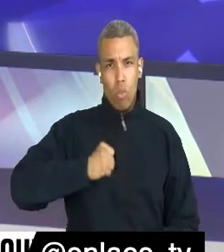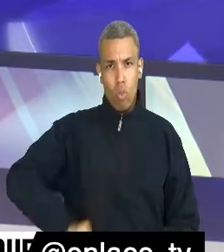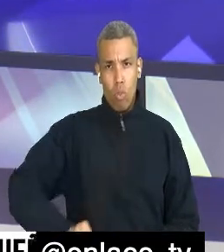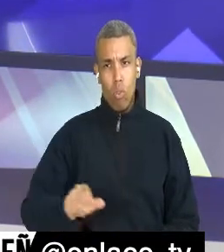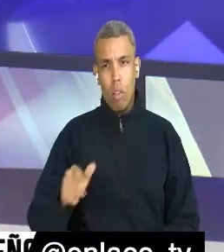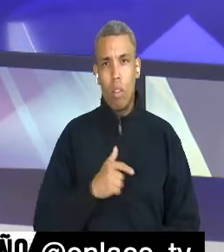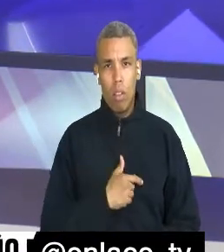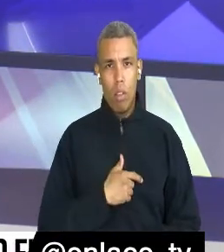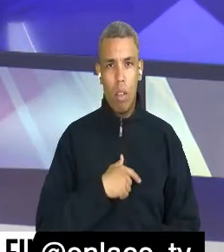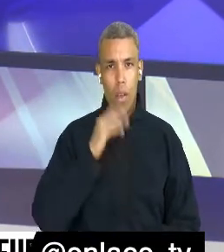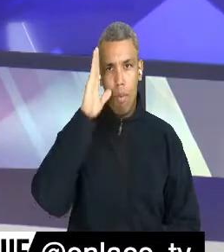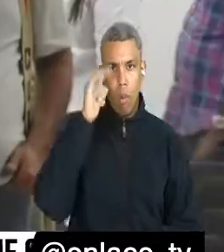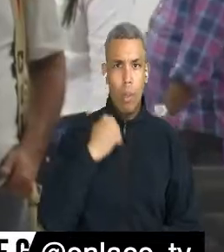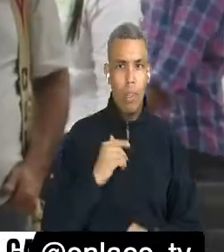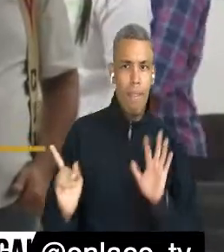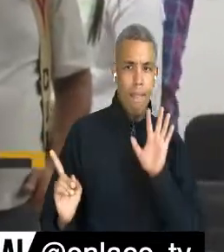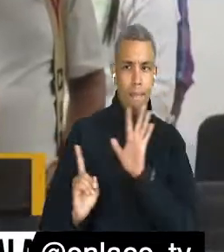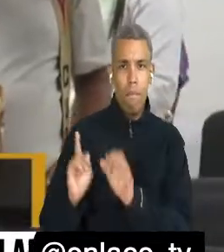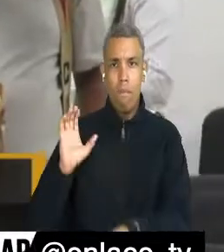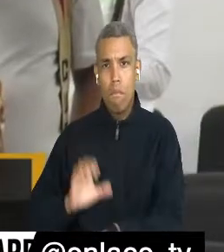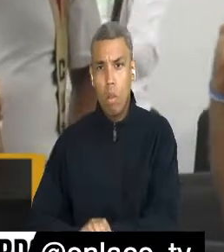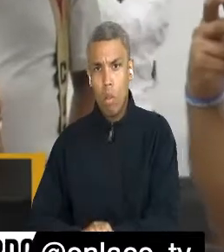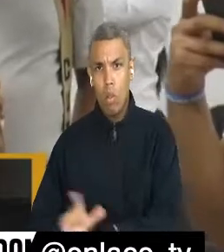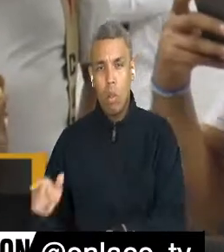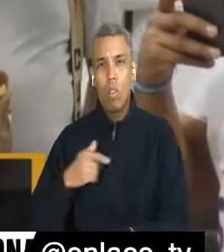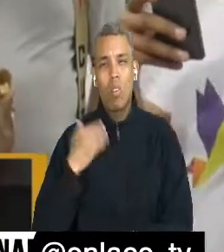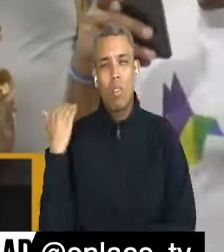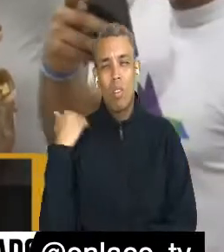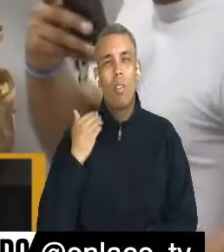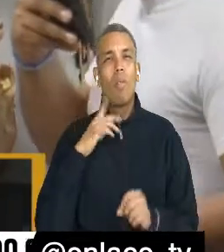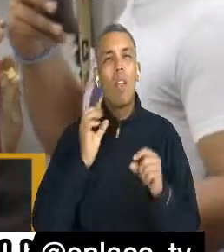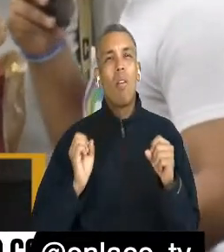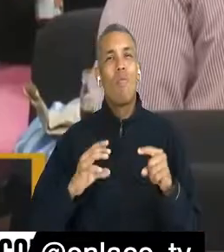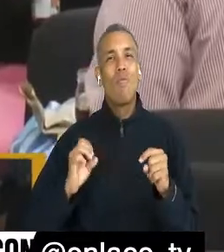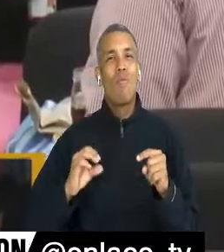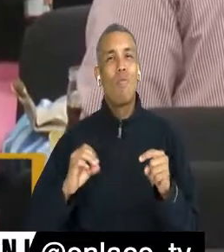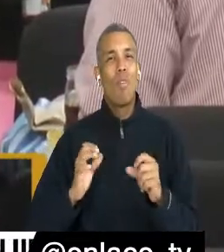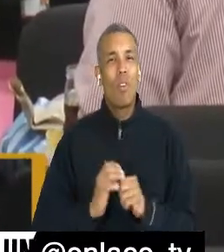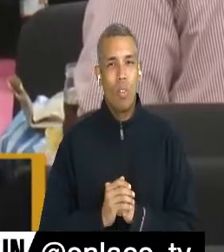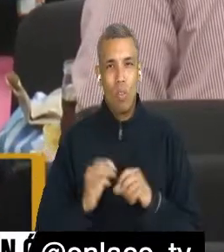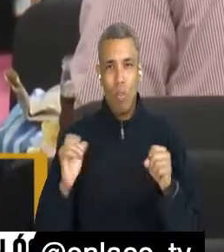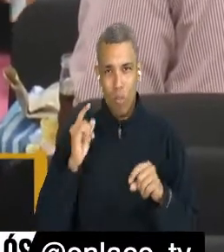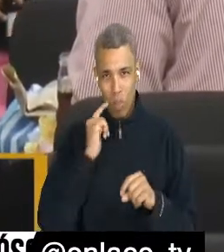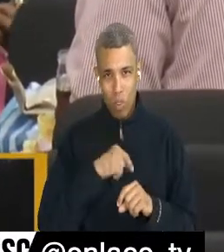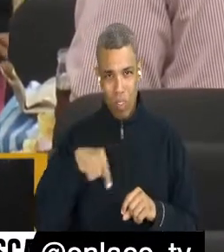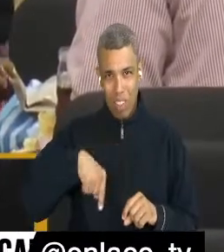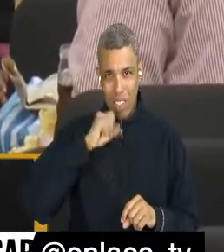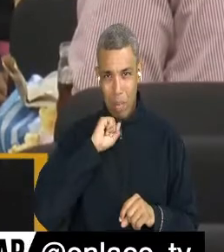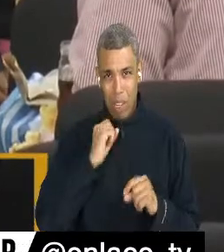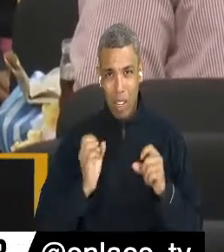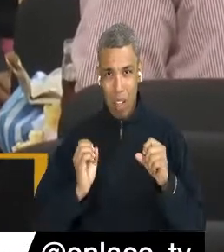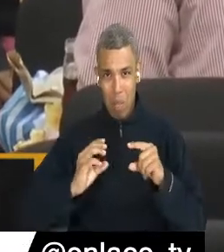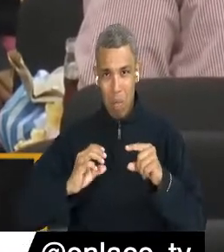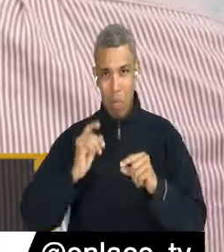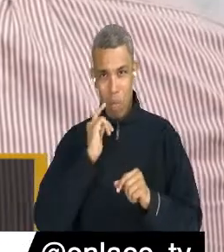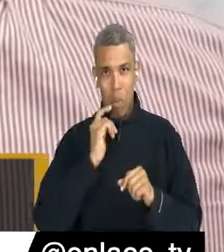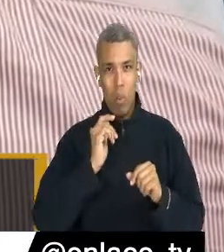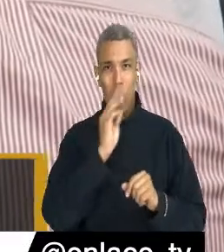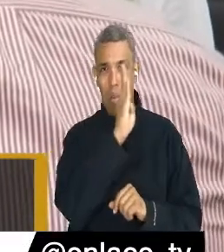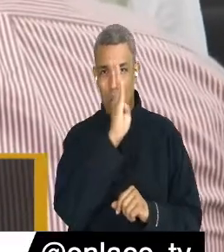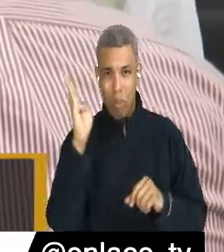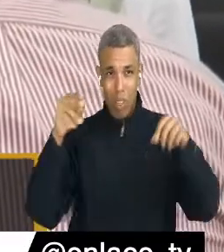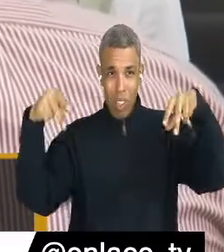Alejandro Galvis Galvis. El foro macroregional que se adelantaba en la biblioteca Galvis Galvis se vio interrumpido por la orden de captura